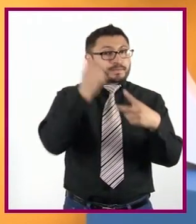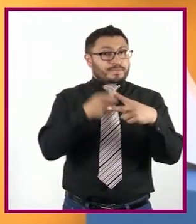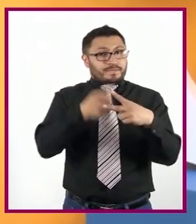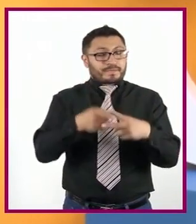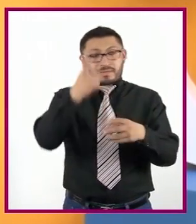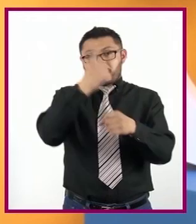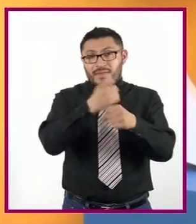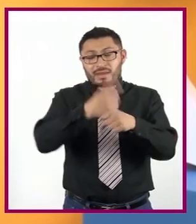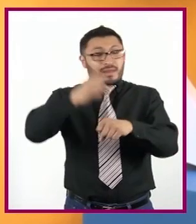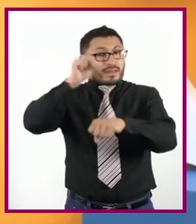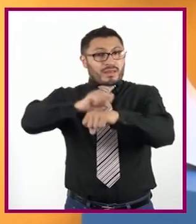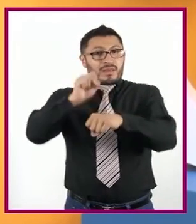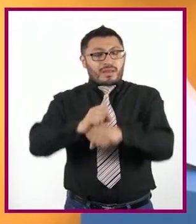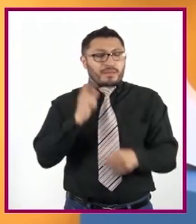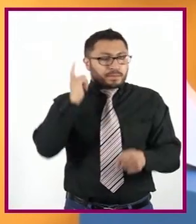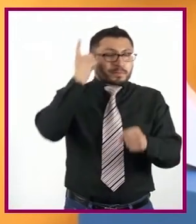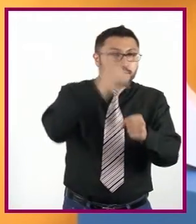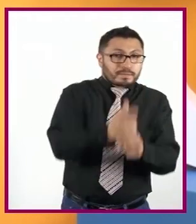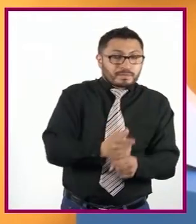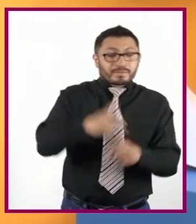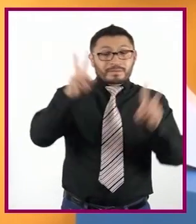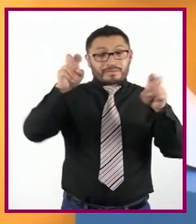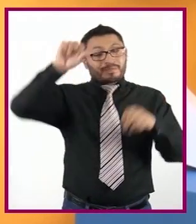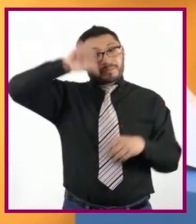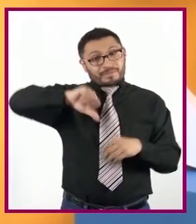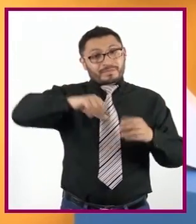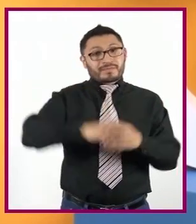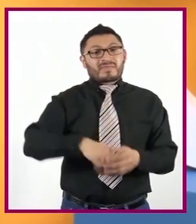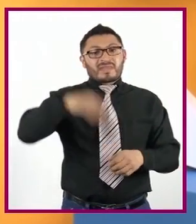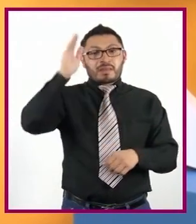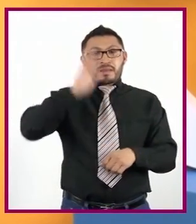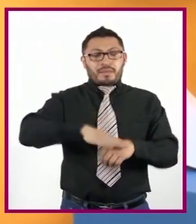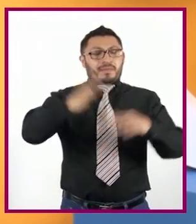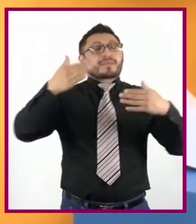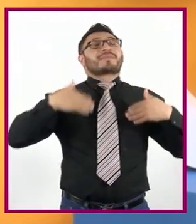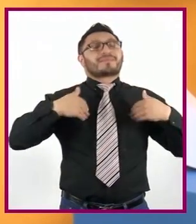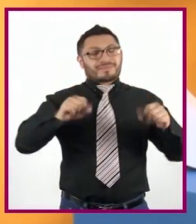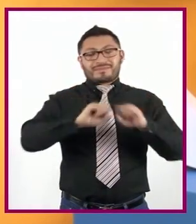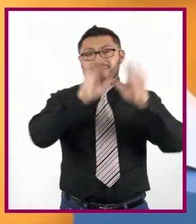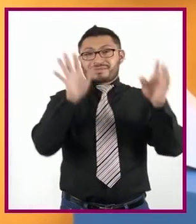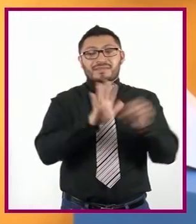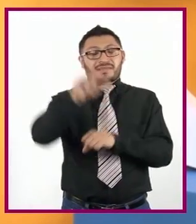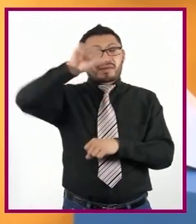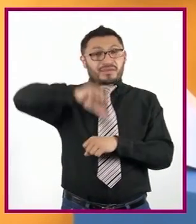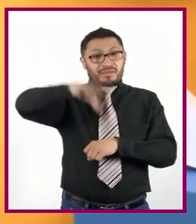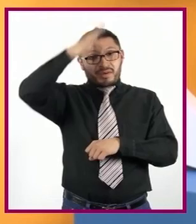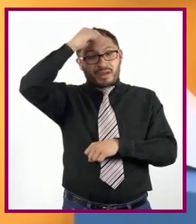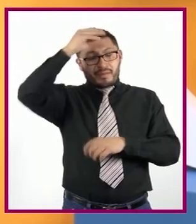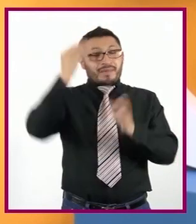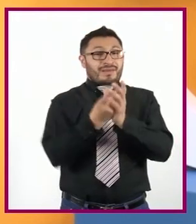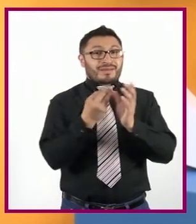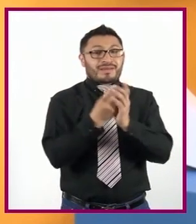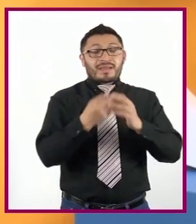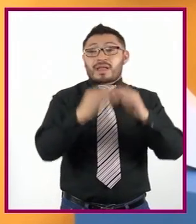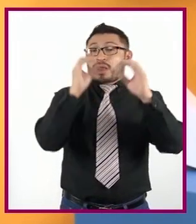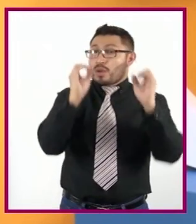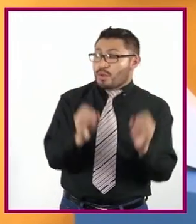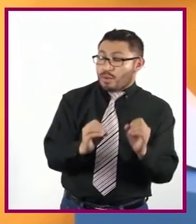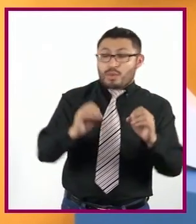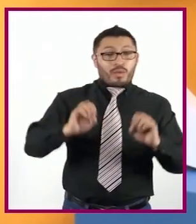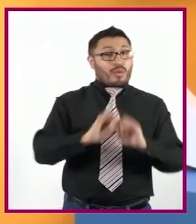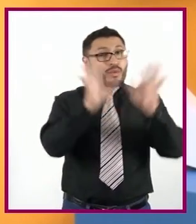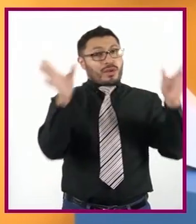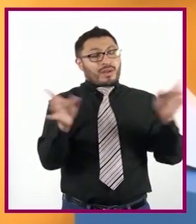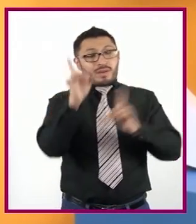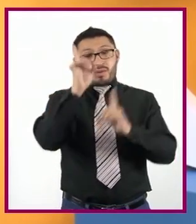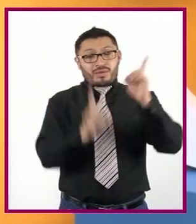matemáticas de primer grado, localicen este tema para mayor comprensión de lo que han aprendido en esta sesión o para aclarar las